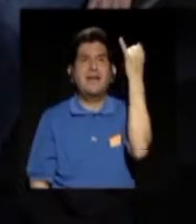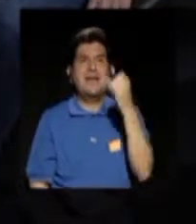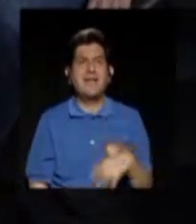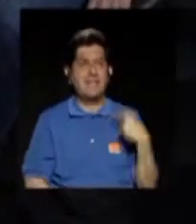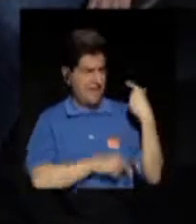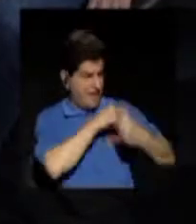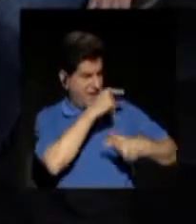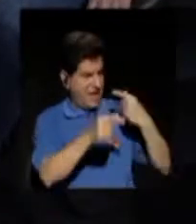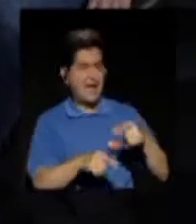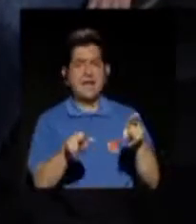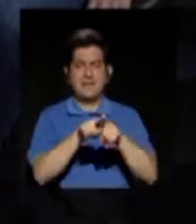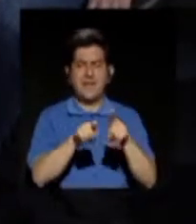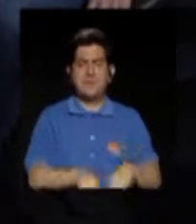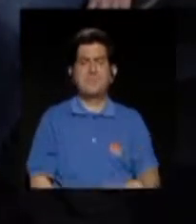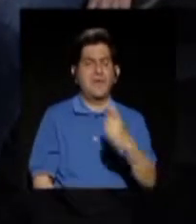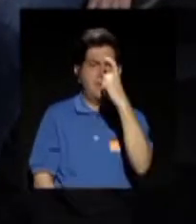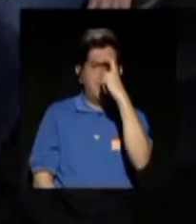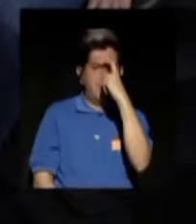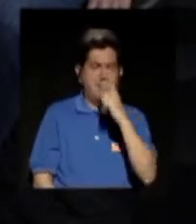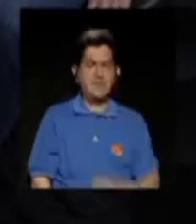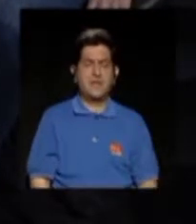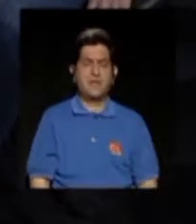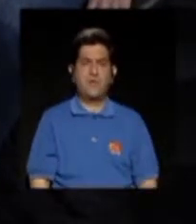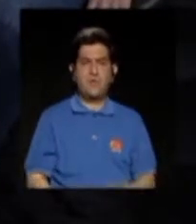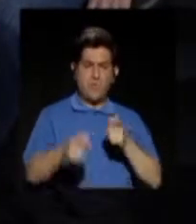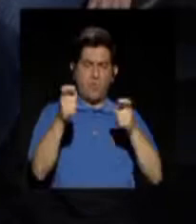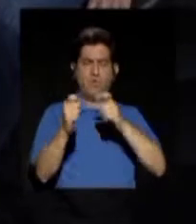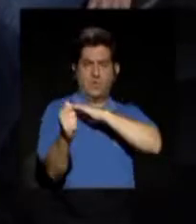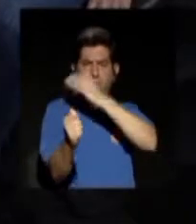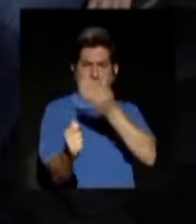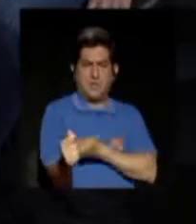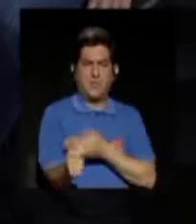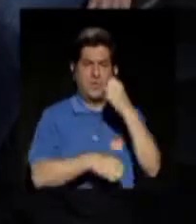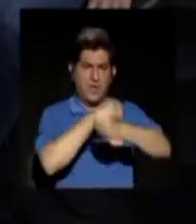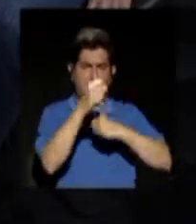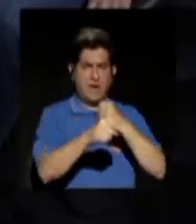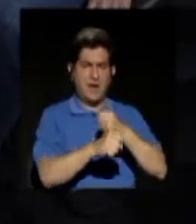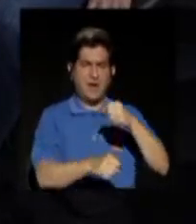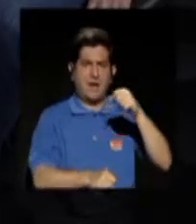presente en la llegada de Calderón al poder en el 40, ¿verdad? La idea de que había que